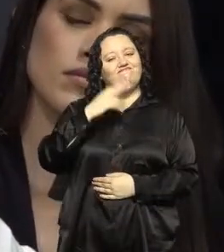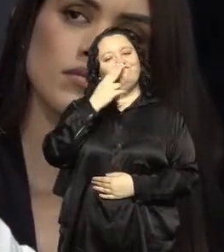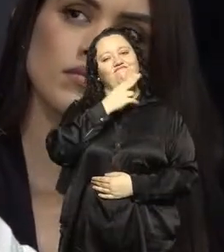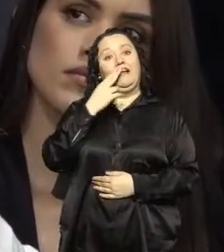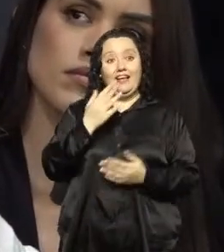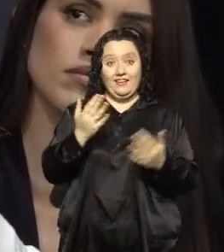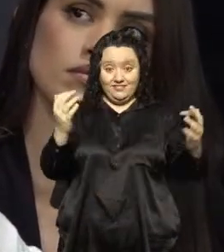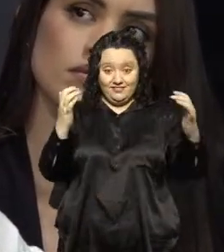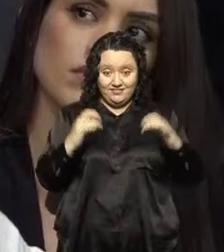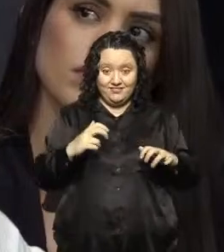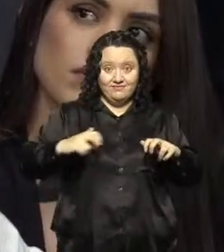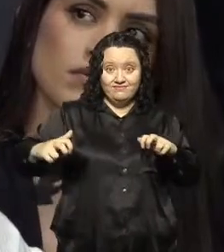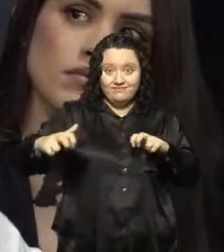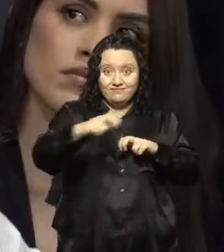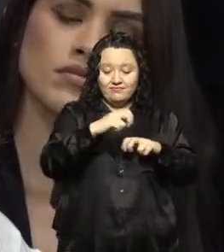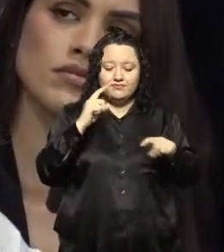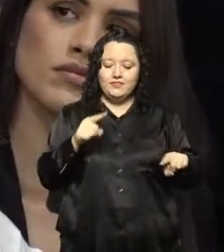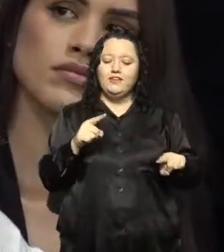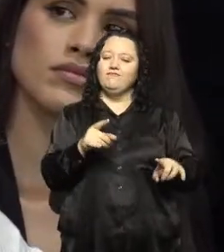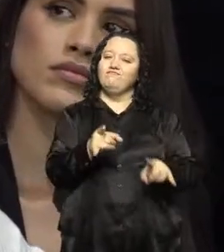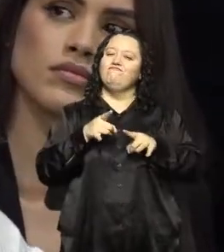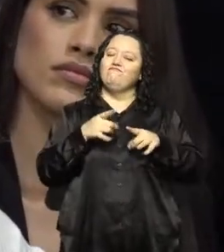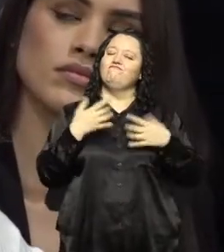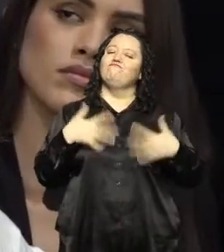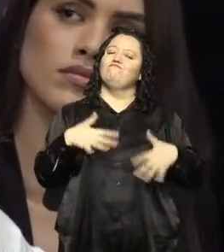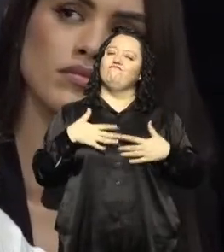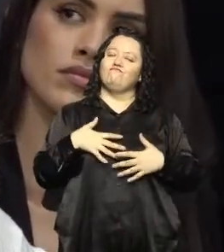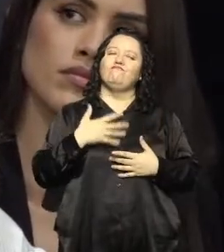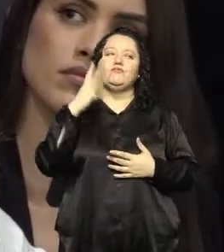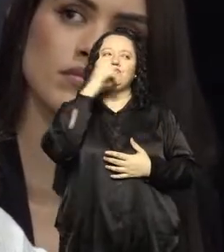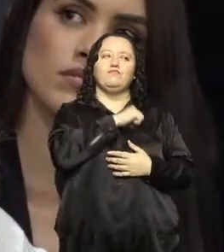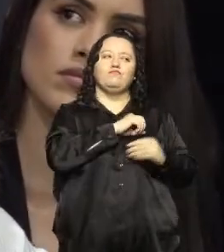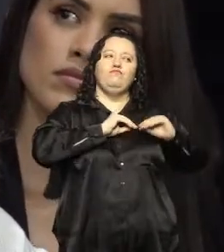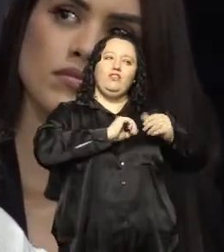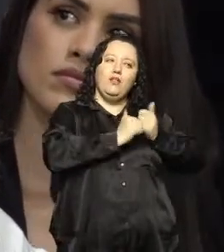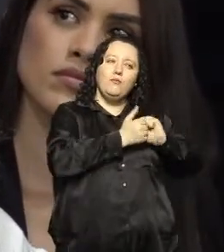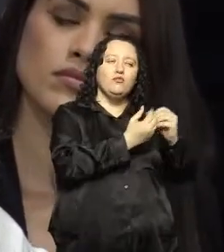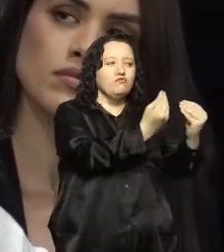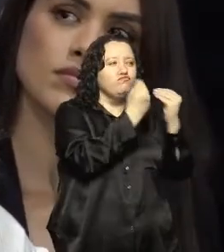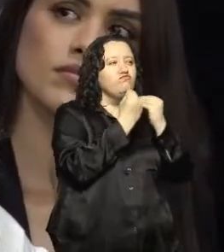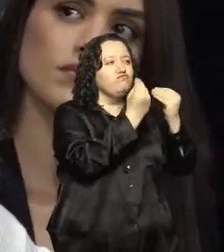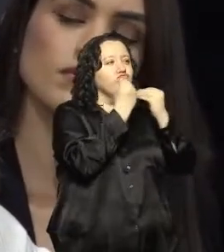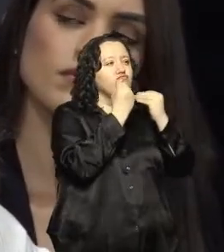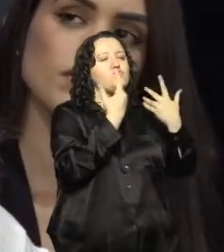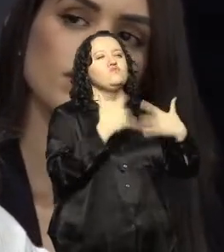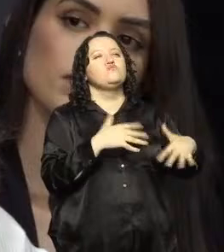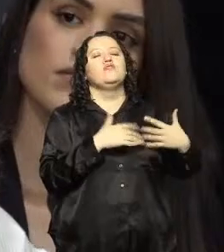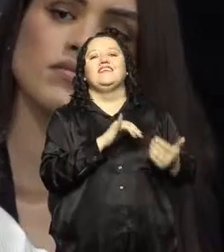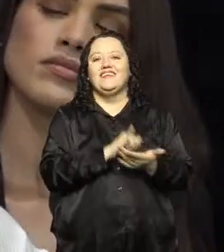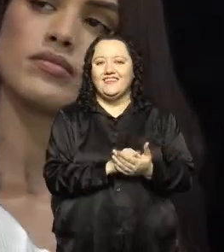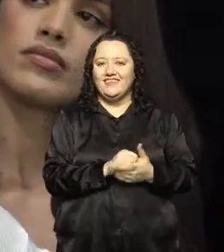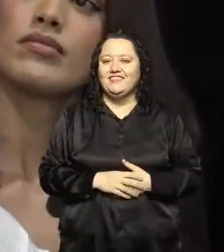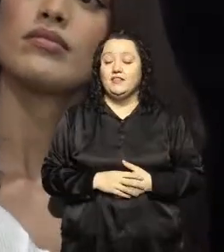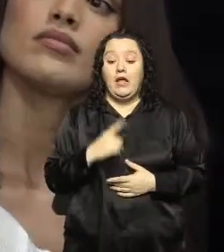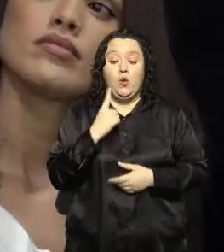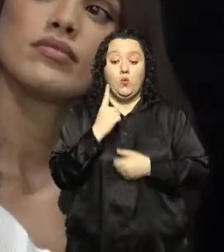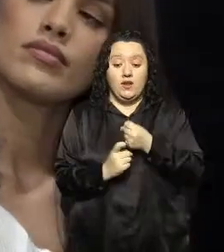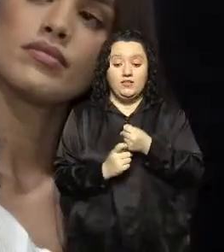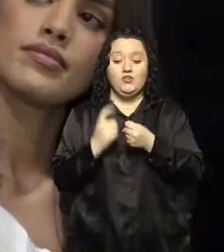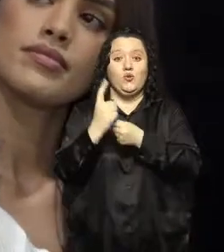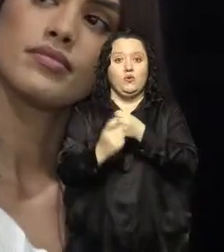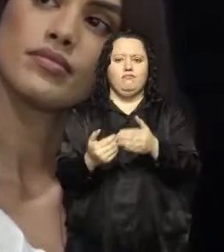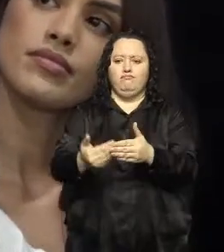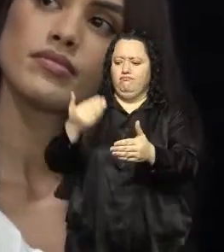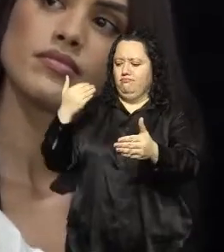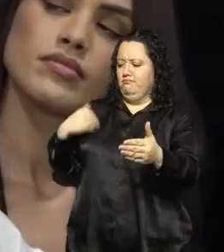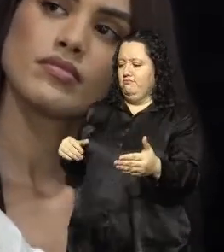comprometidos, nos transmite esa esencia formadora del ser humano a través del deporte. Y por eso es que cada año, desde hace más